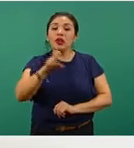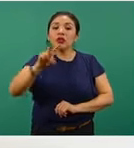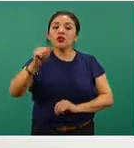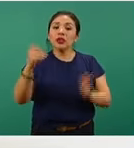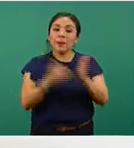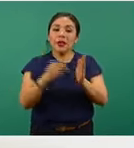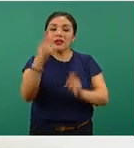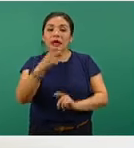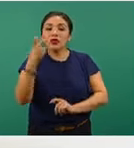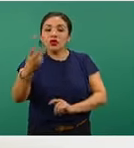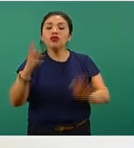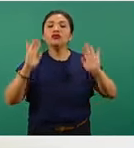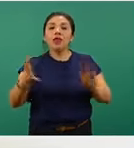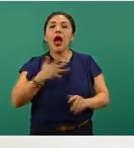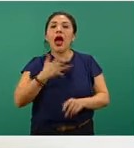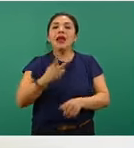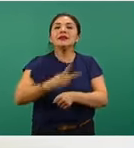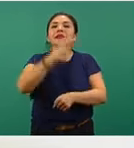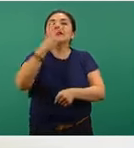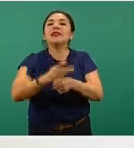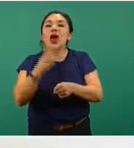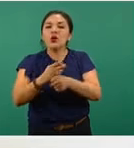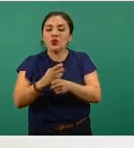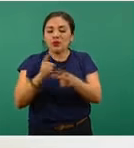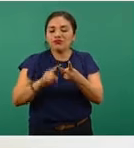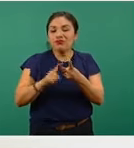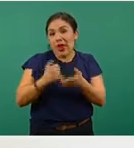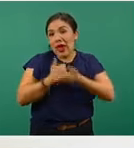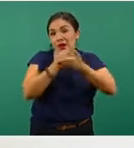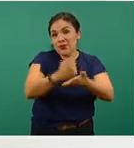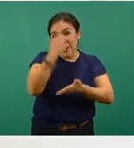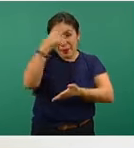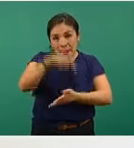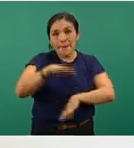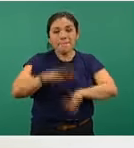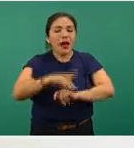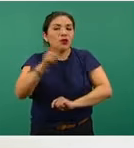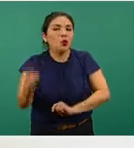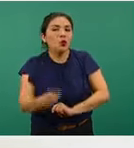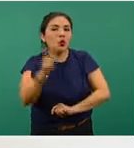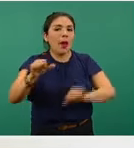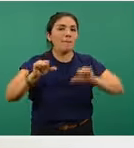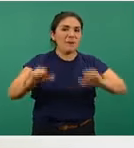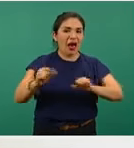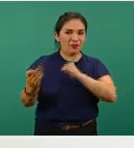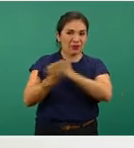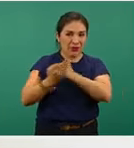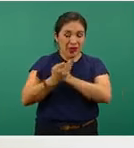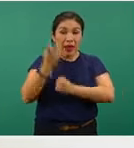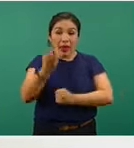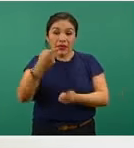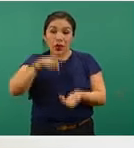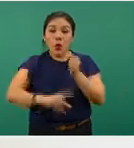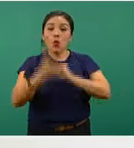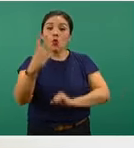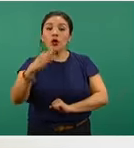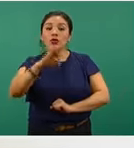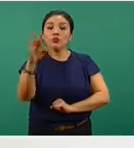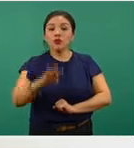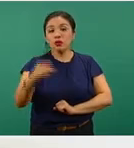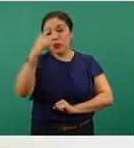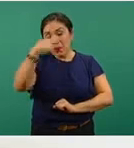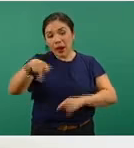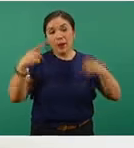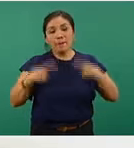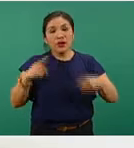180,102 ya tienen el extra, que va a ayudar a que tengan mayor duración de la inmunidad. Eso representa 4% de